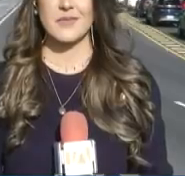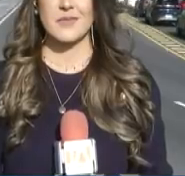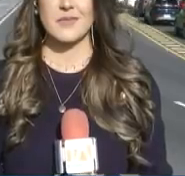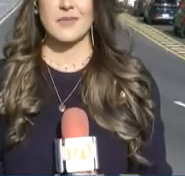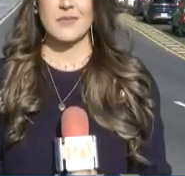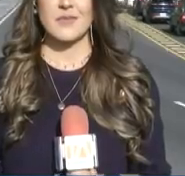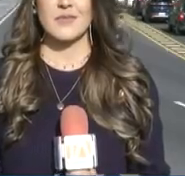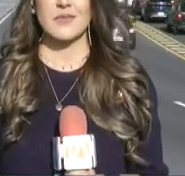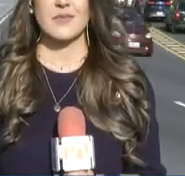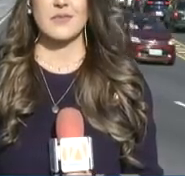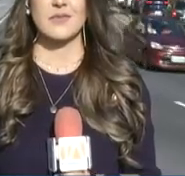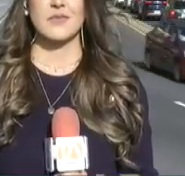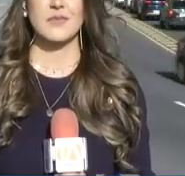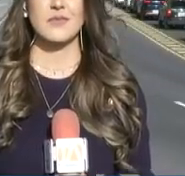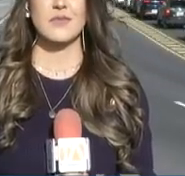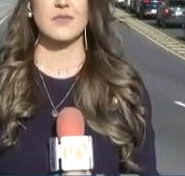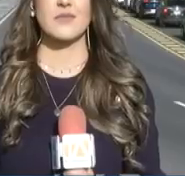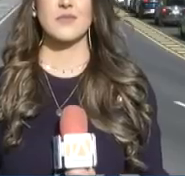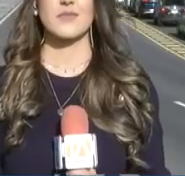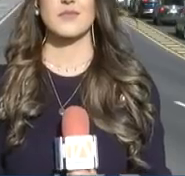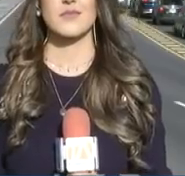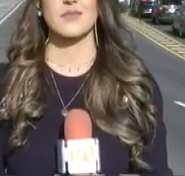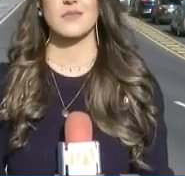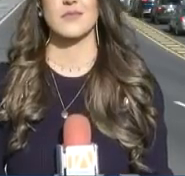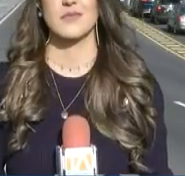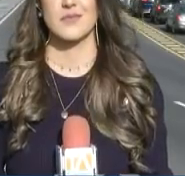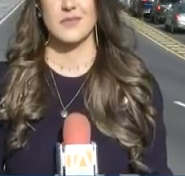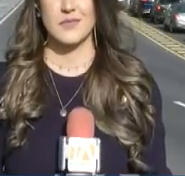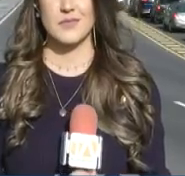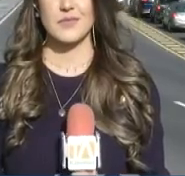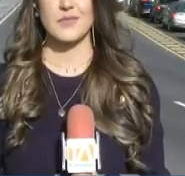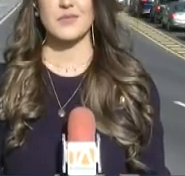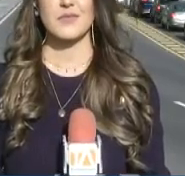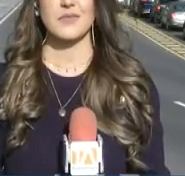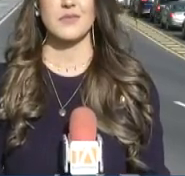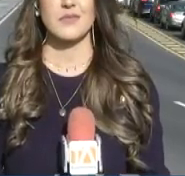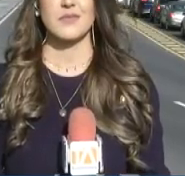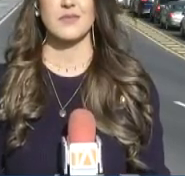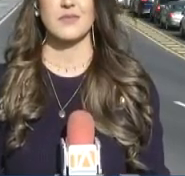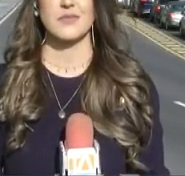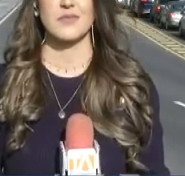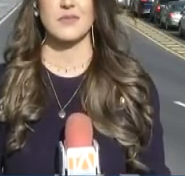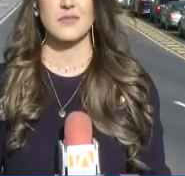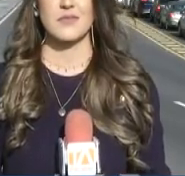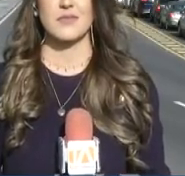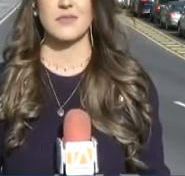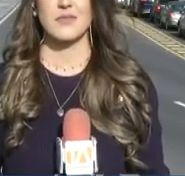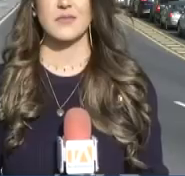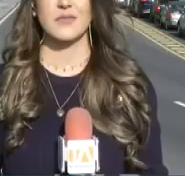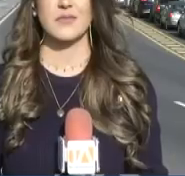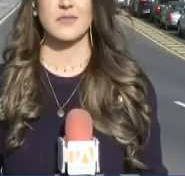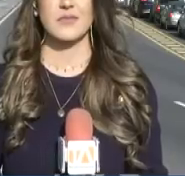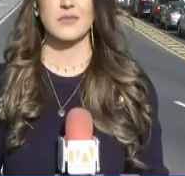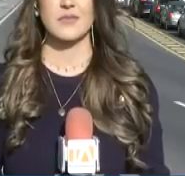los conductores, con algunos de ellos que mencionan que existe un poco de desconocimiento sobre los salvoconductos. Más adelante